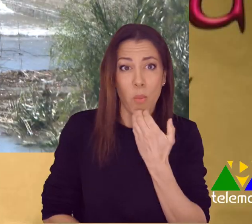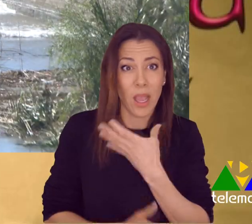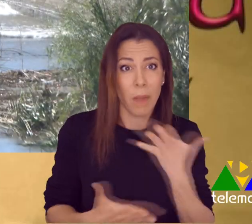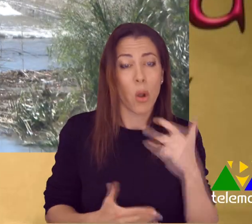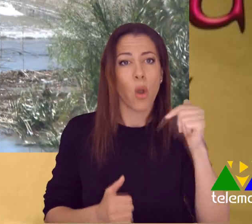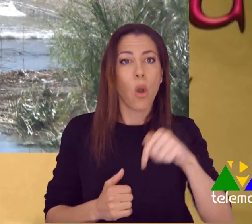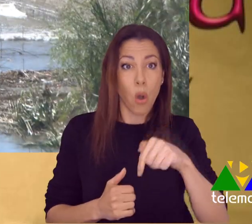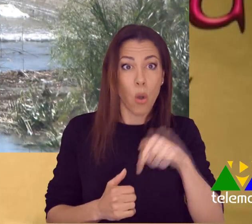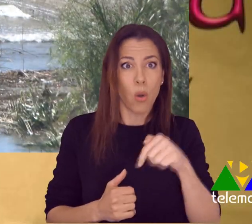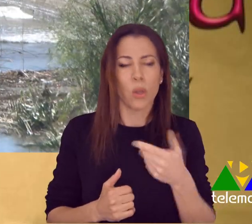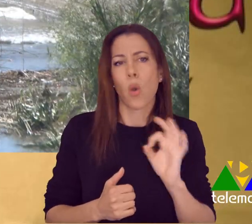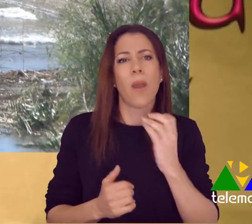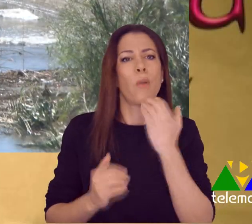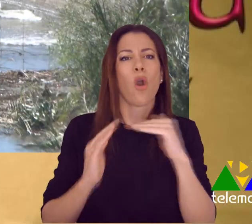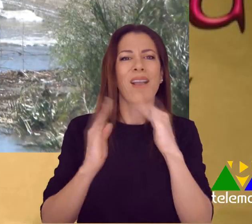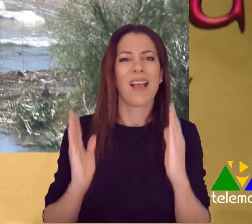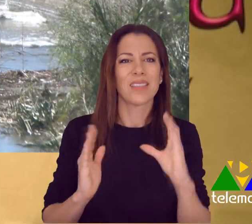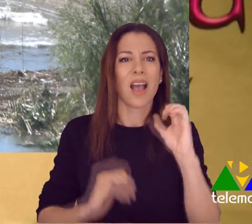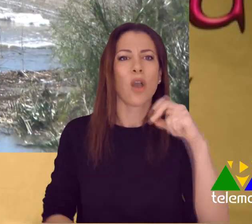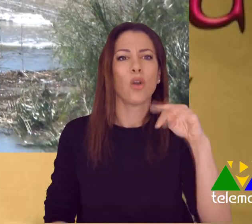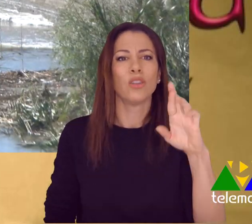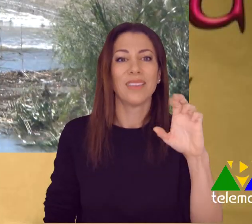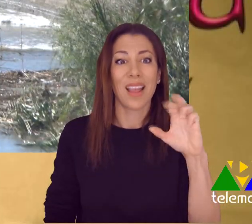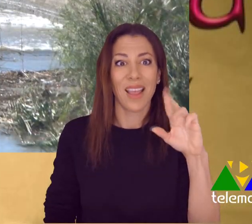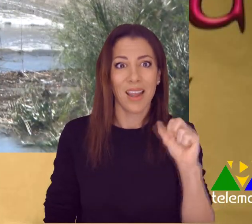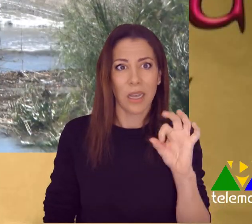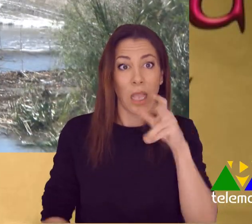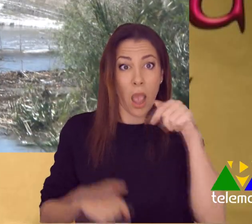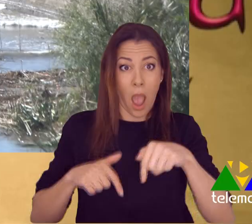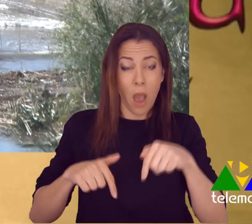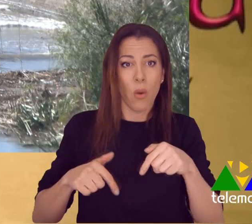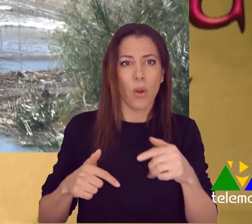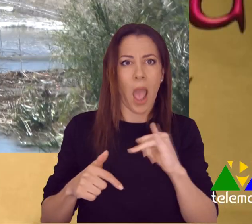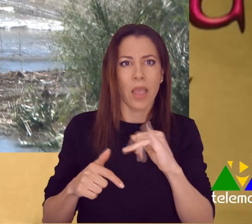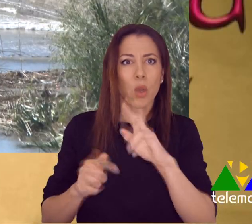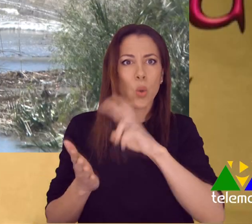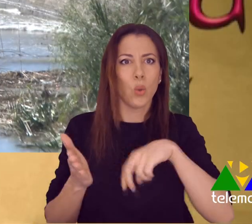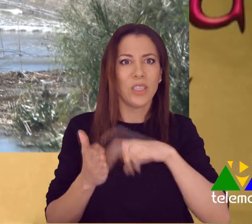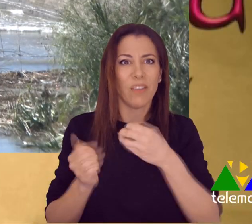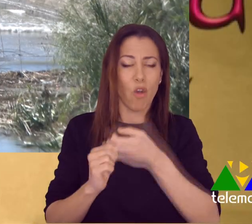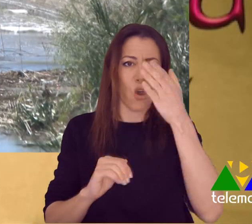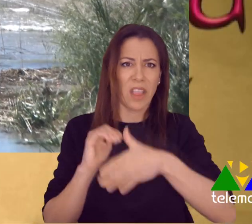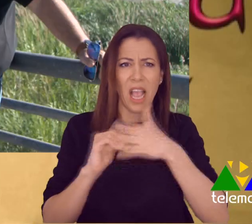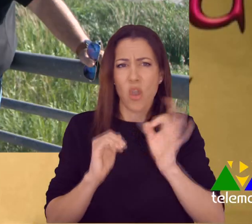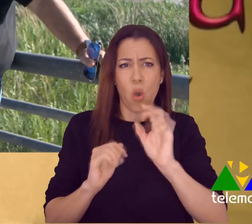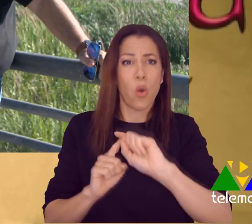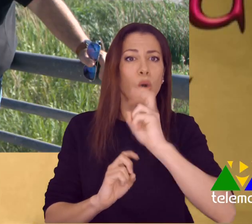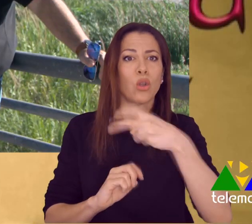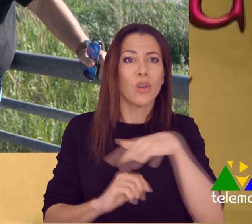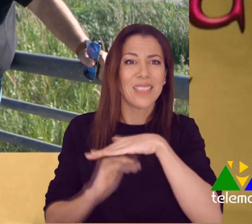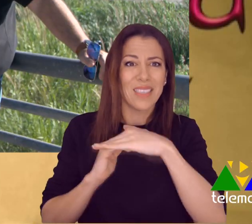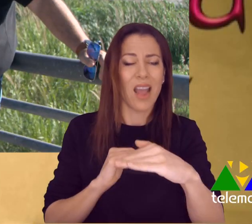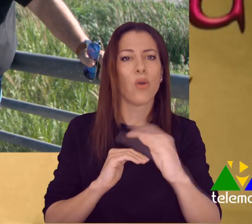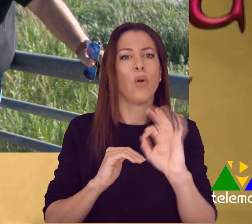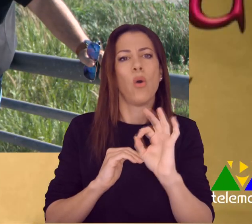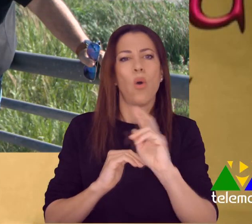Los Cienillos, Casa Contreras, que son hoy zonas de cultivo, o ya no de cultivo de caña, cultivo de otras cosas, o